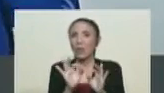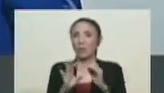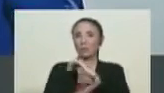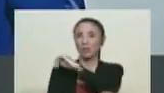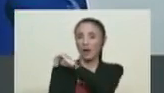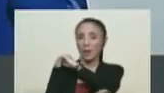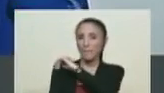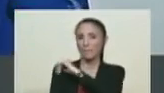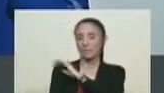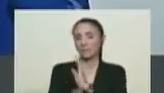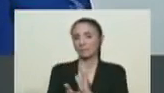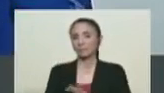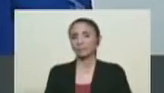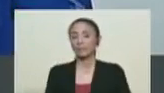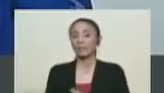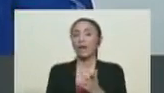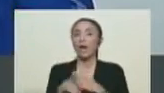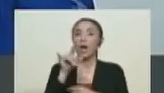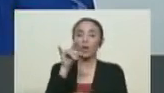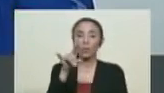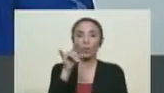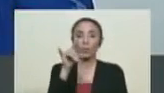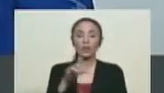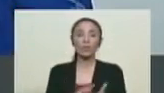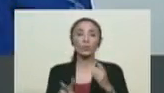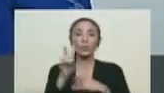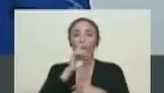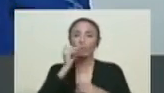El lunes lanzaron dos bombas